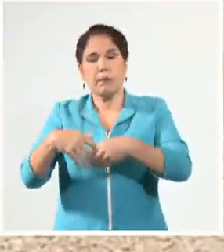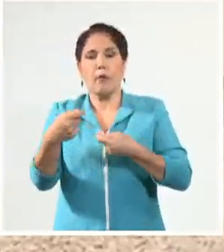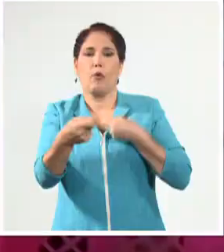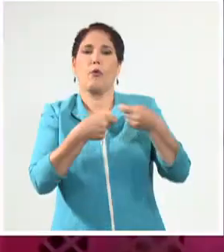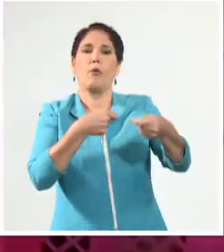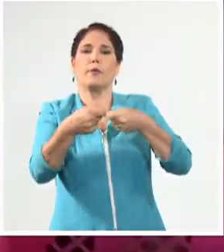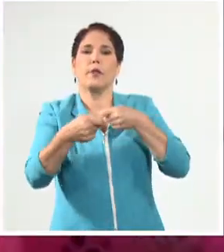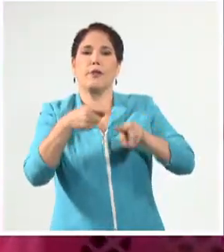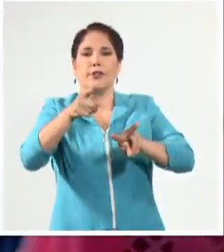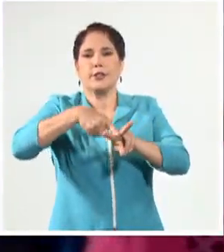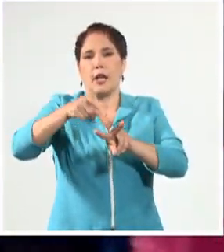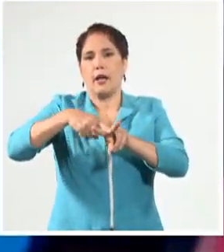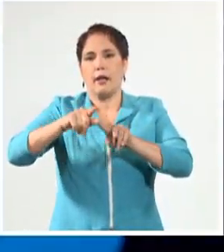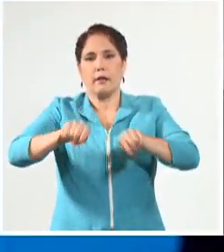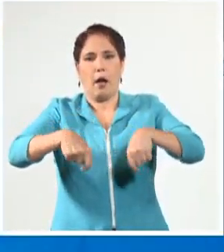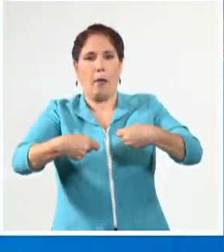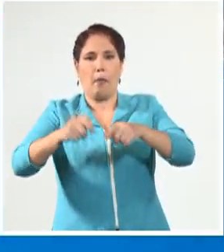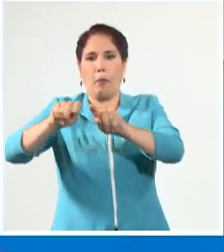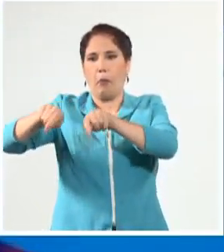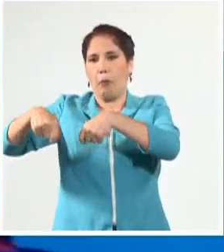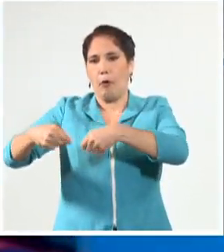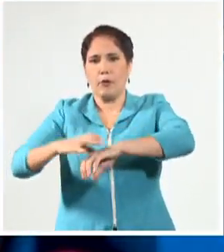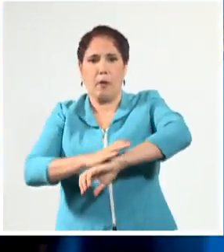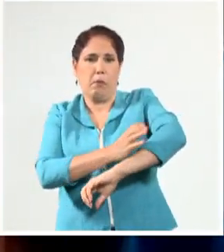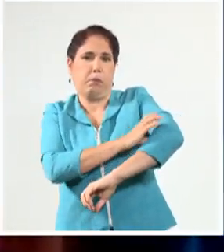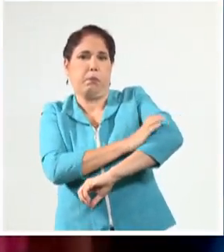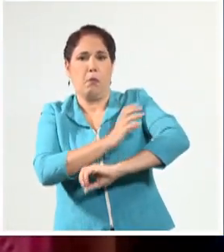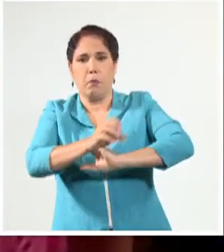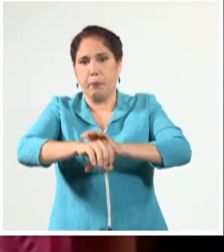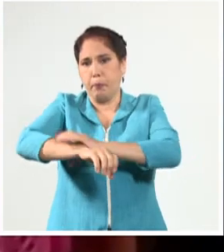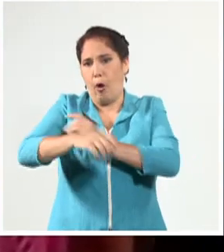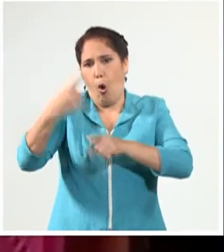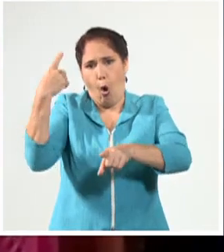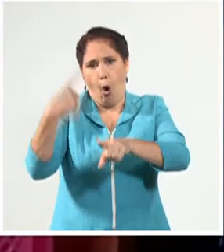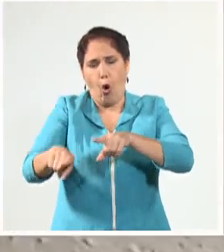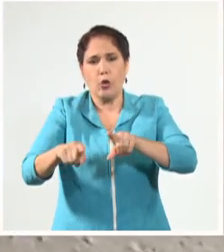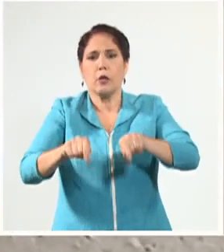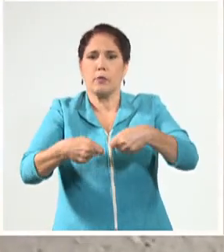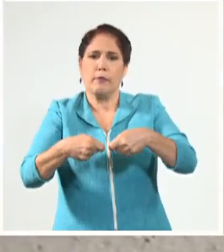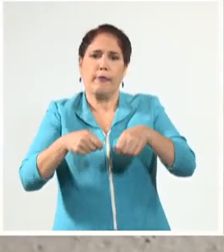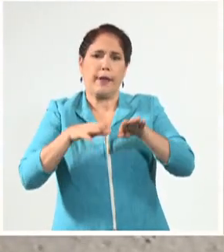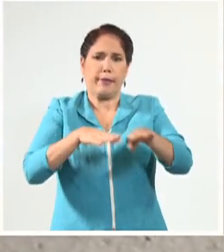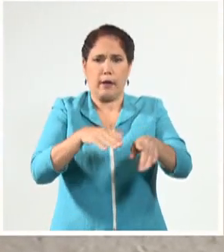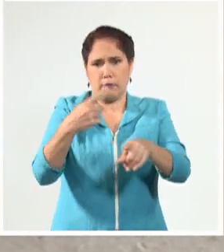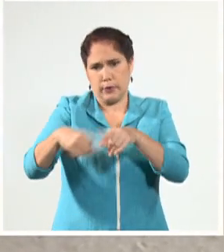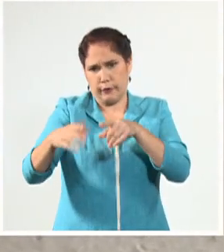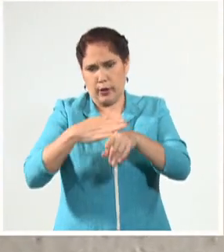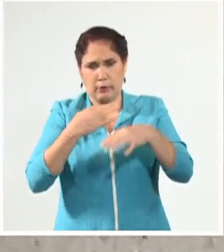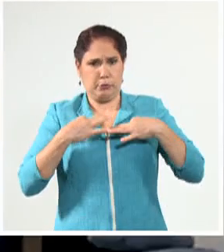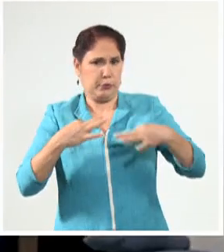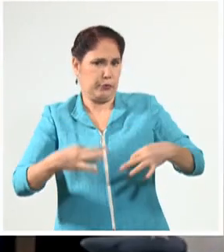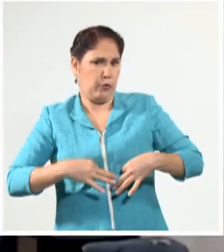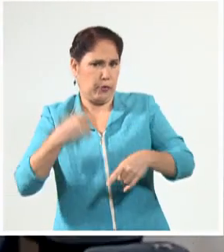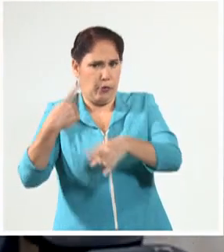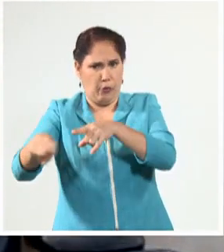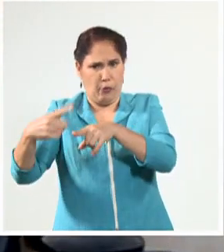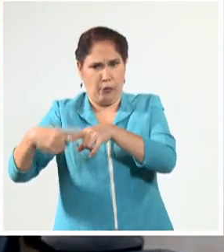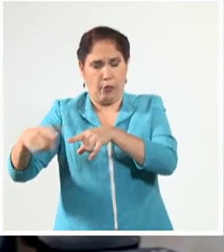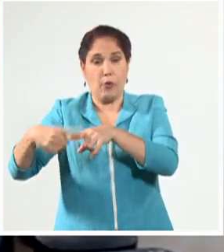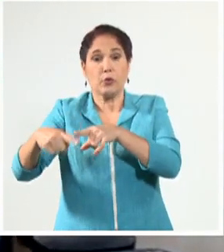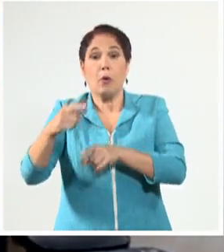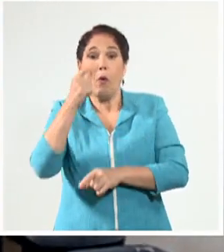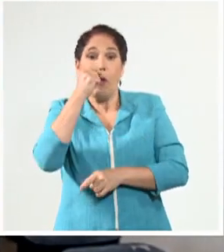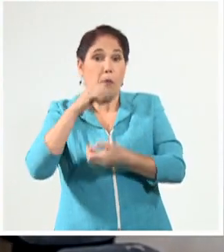de chancletas y botas para agua de pvc además de otras producciones textiles formada por los socios y un eagle carvajal lisván